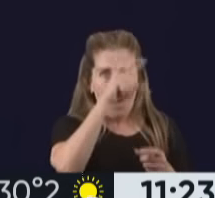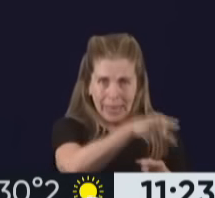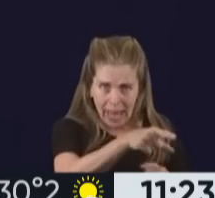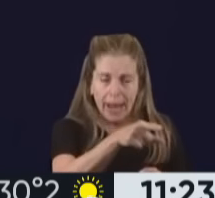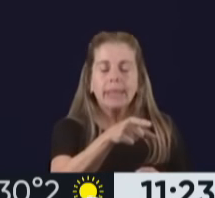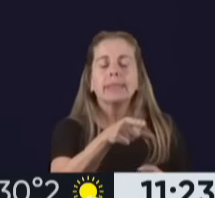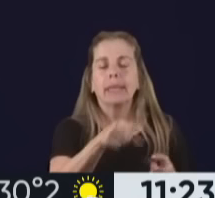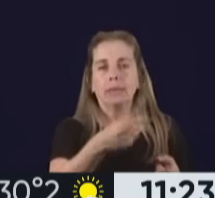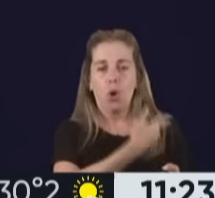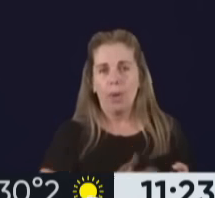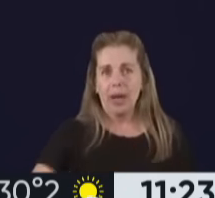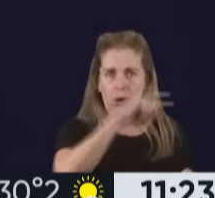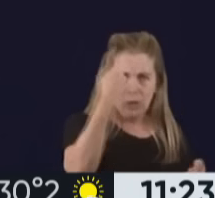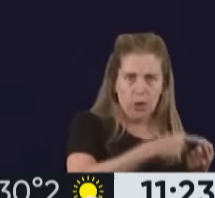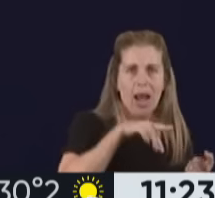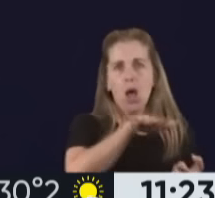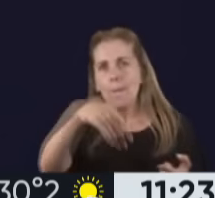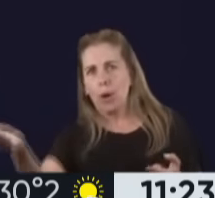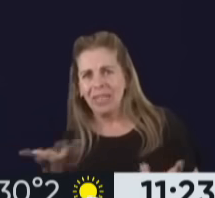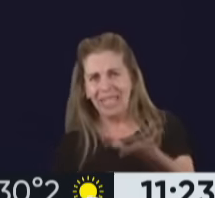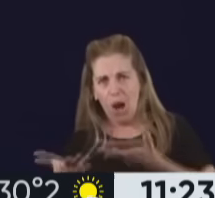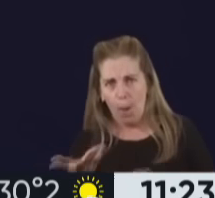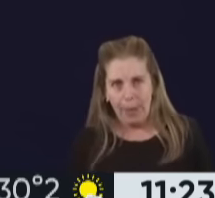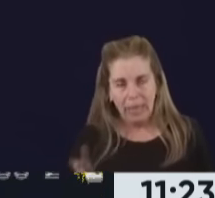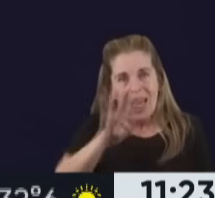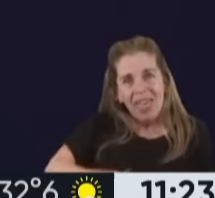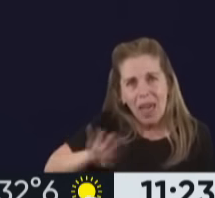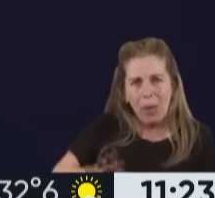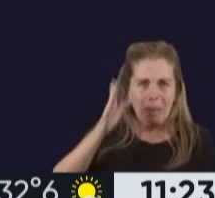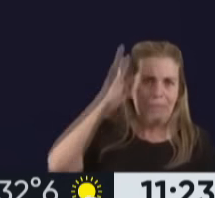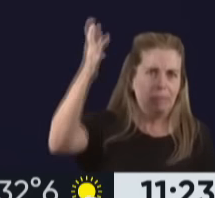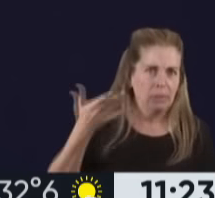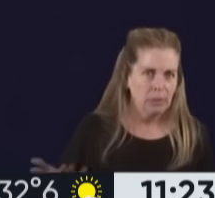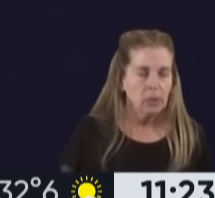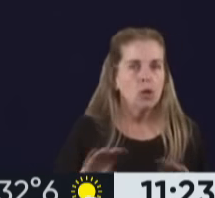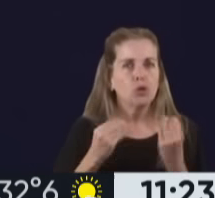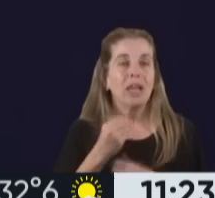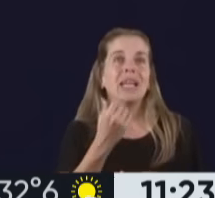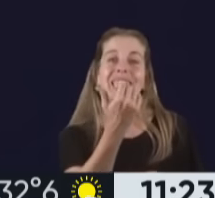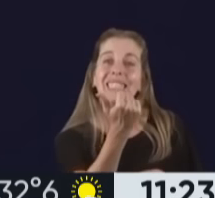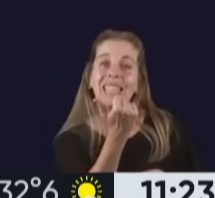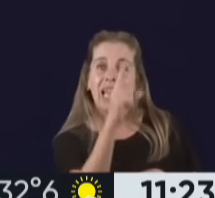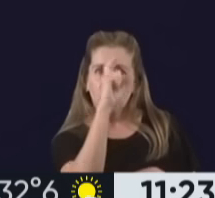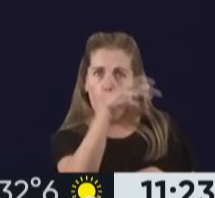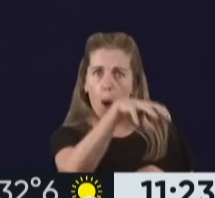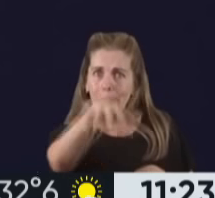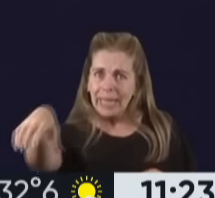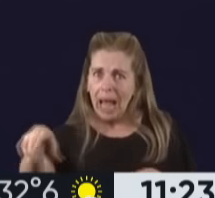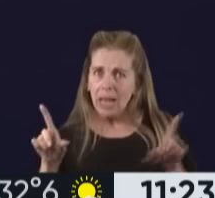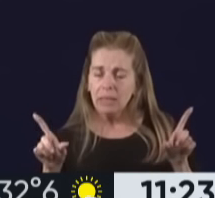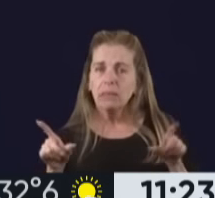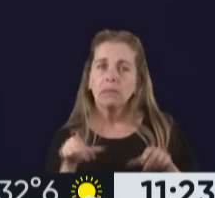la provincia. Las cifras adeudadas son tan elevadas que incluso hay 6 hospitales que, a pesar de ser gestión